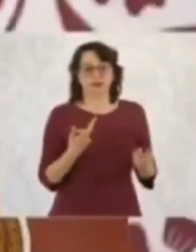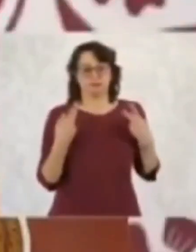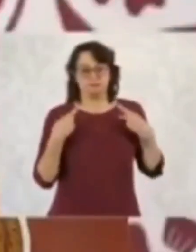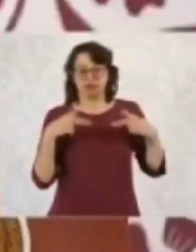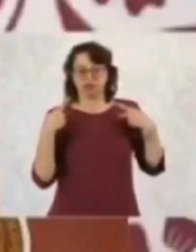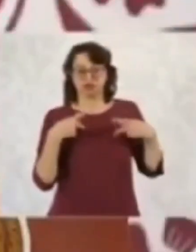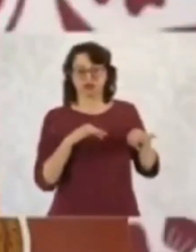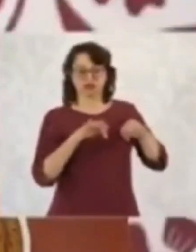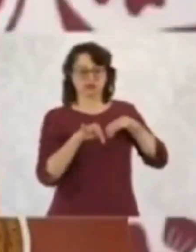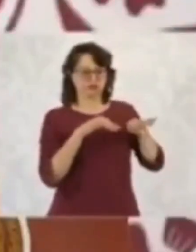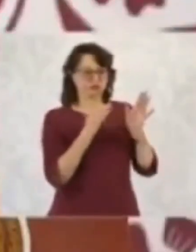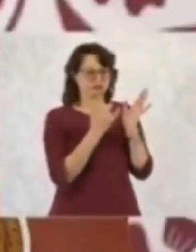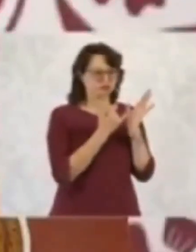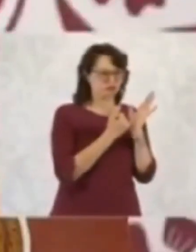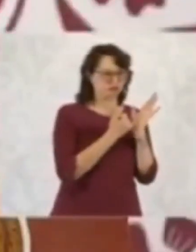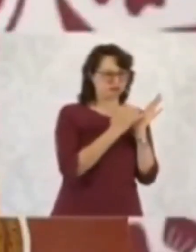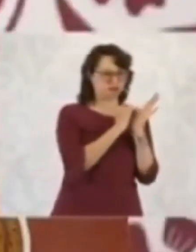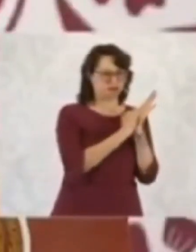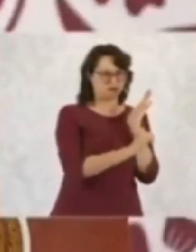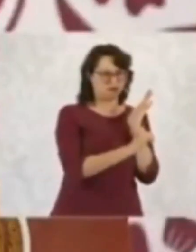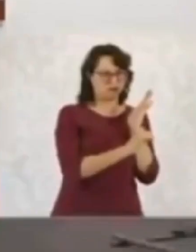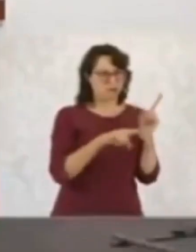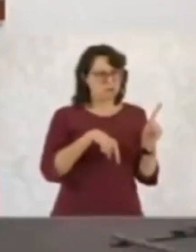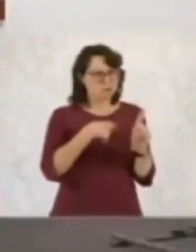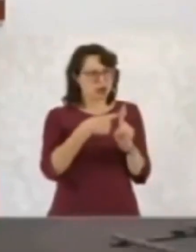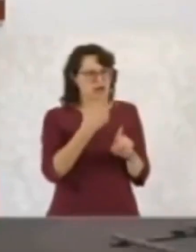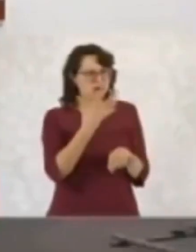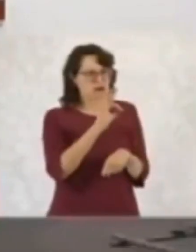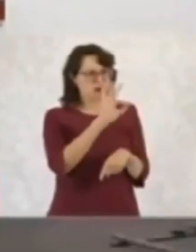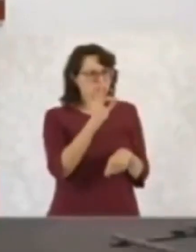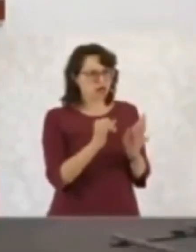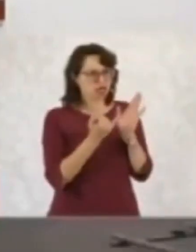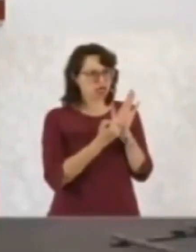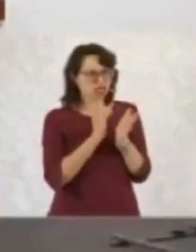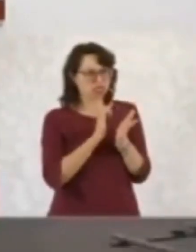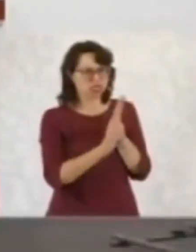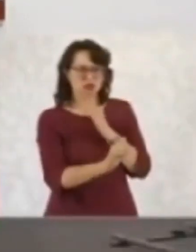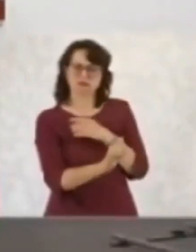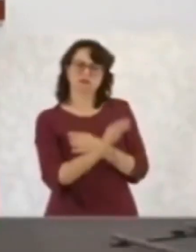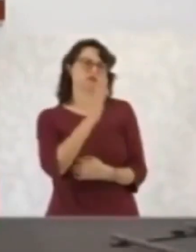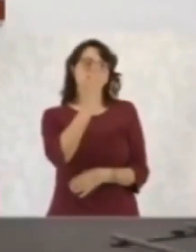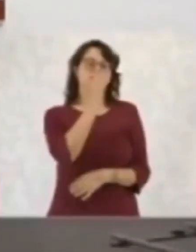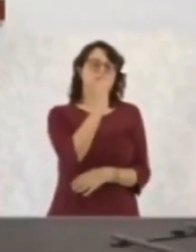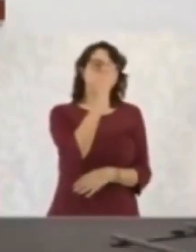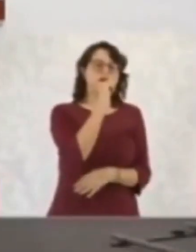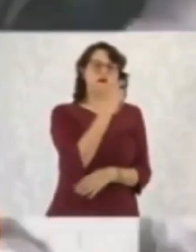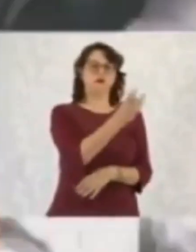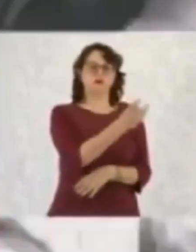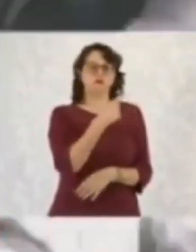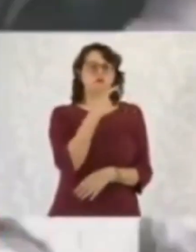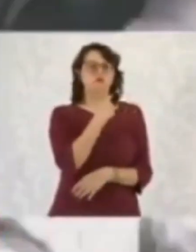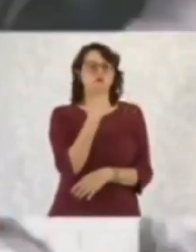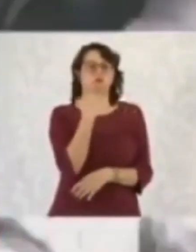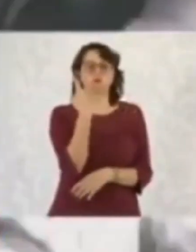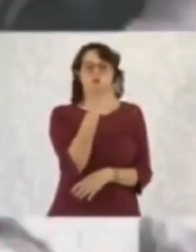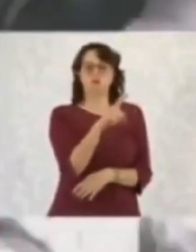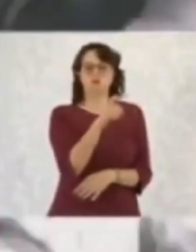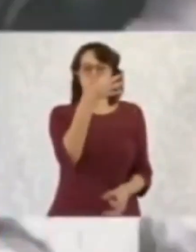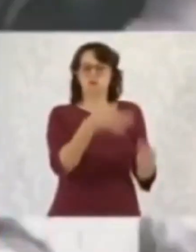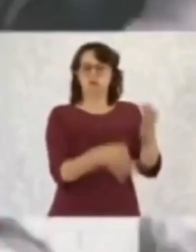sujetos a este tributo podrían impugnar el tributo y podría